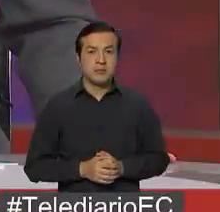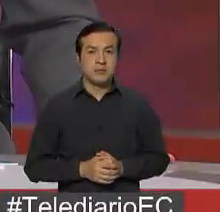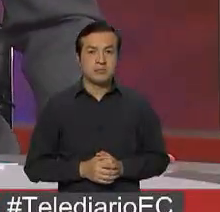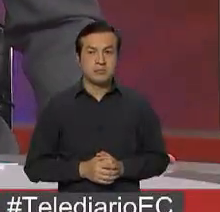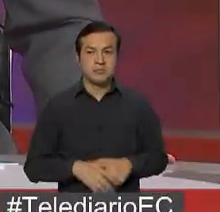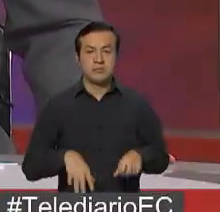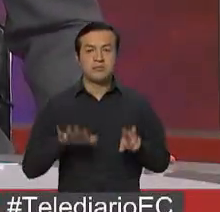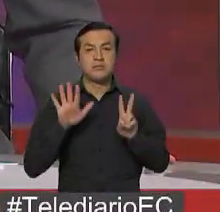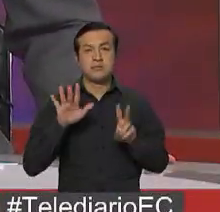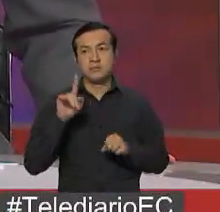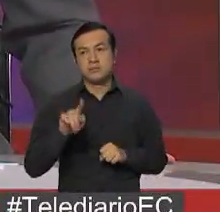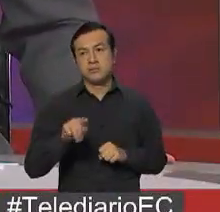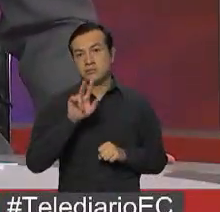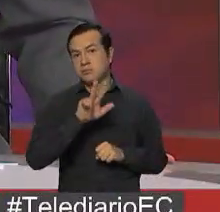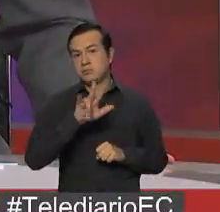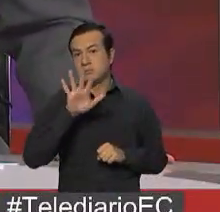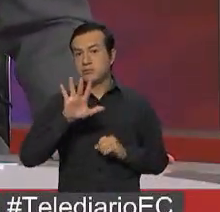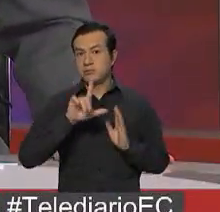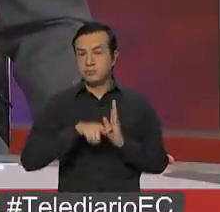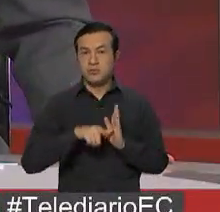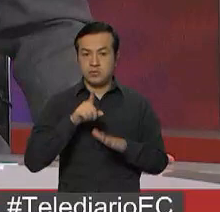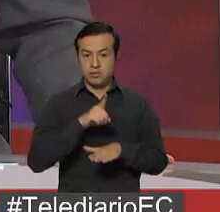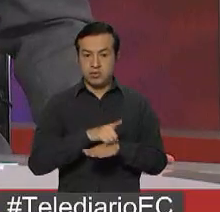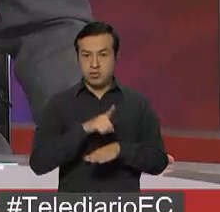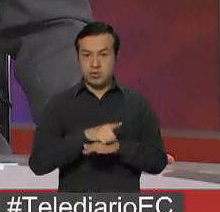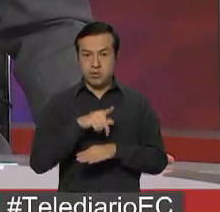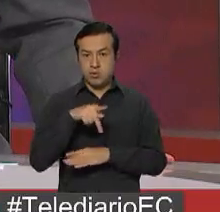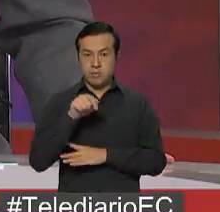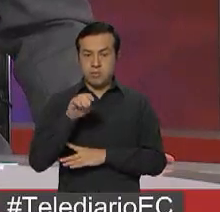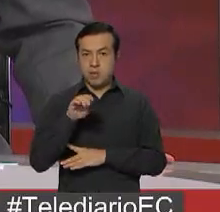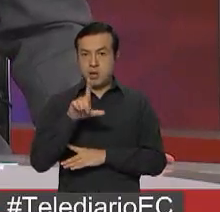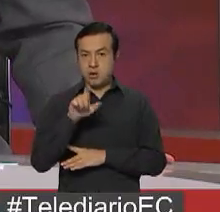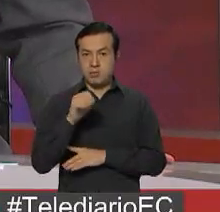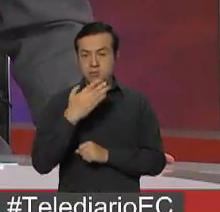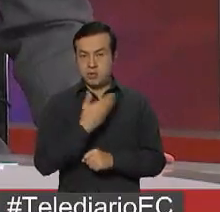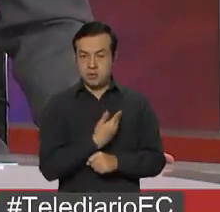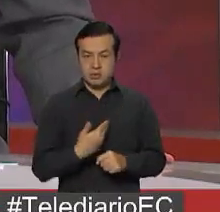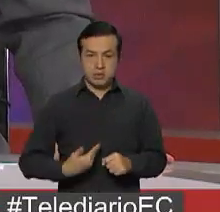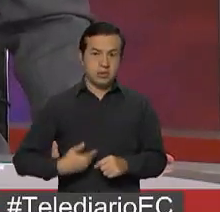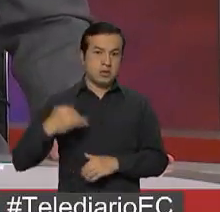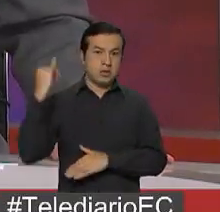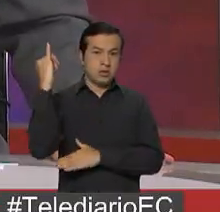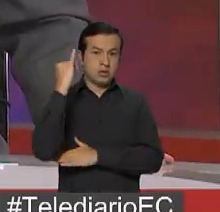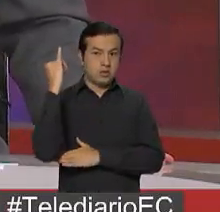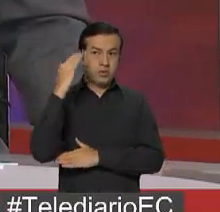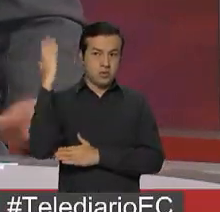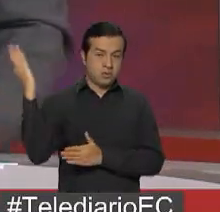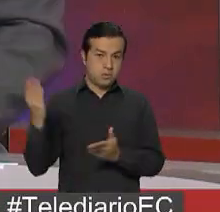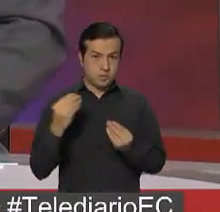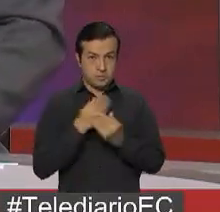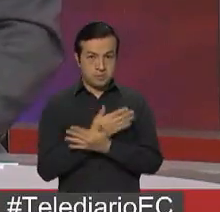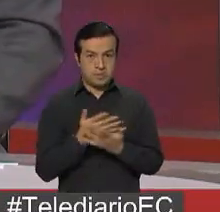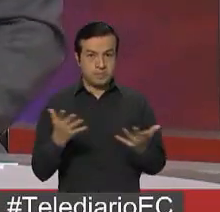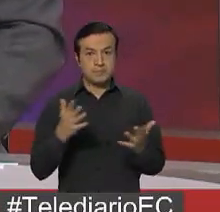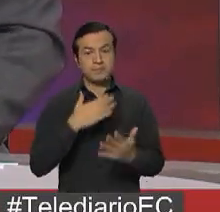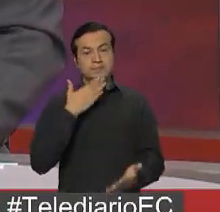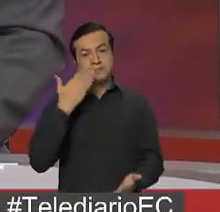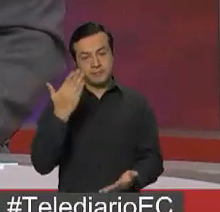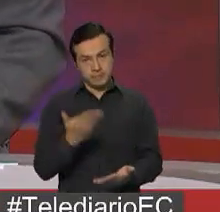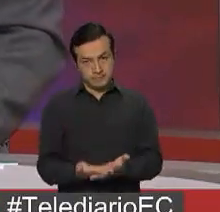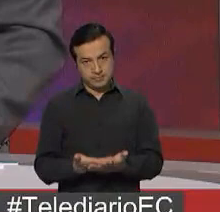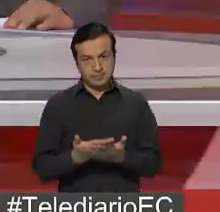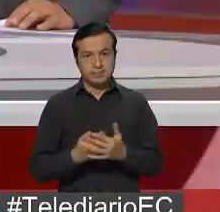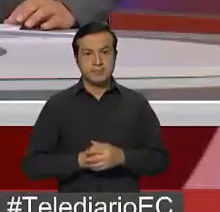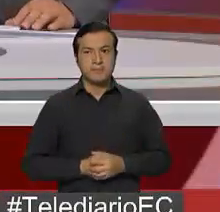siete de la mañana 35 minutos del doctor pablo zambrano presidente de la cámara de industrias se encuentra con nosotros gracias doctor por